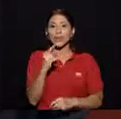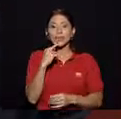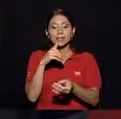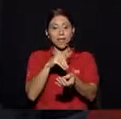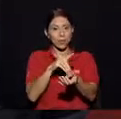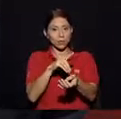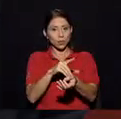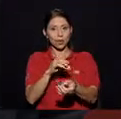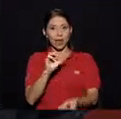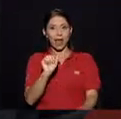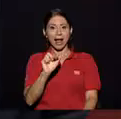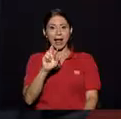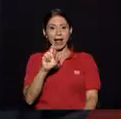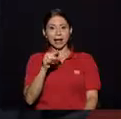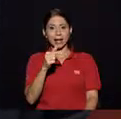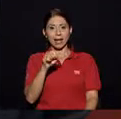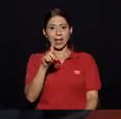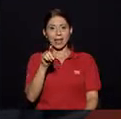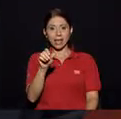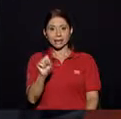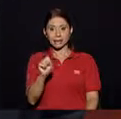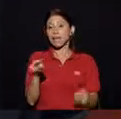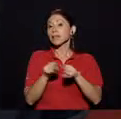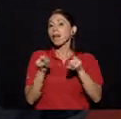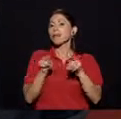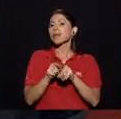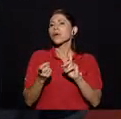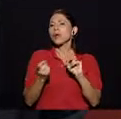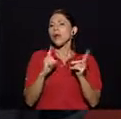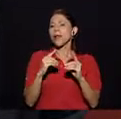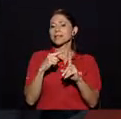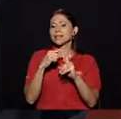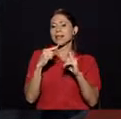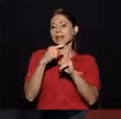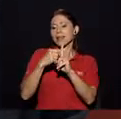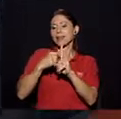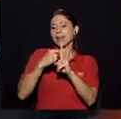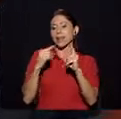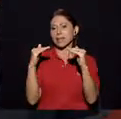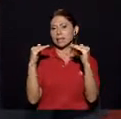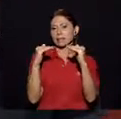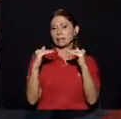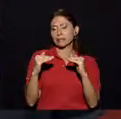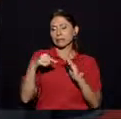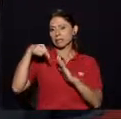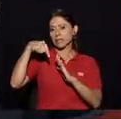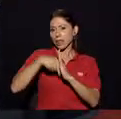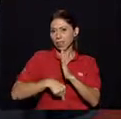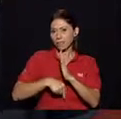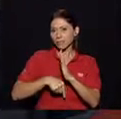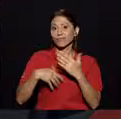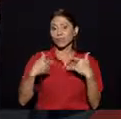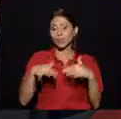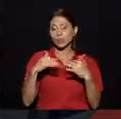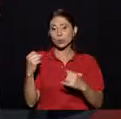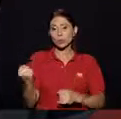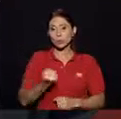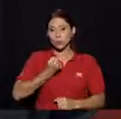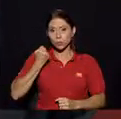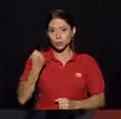Arguedas, también la gravedad. O sea, las situaciones de violencia se van agravando, y eso también nos